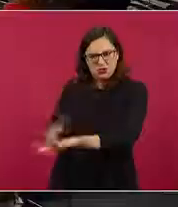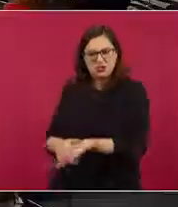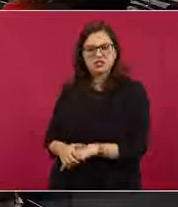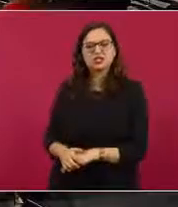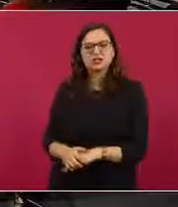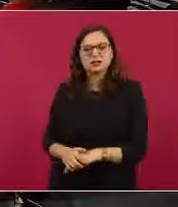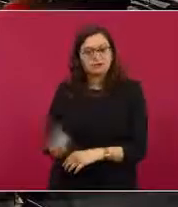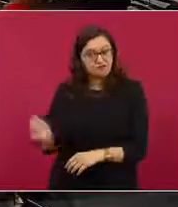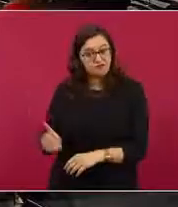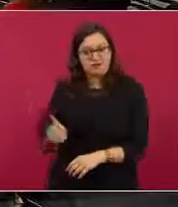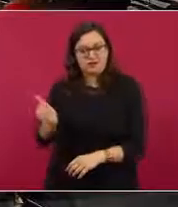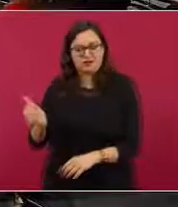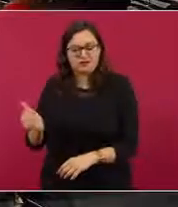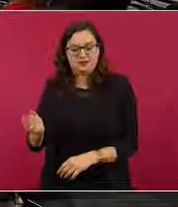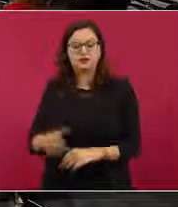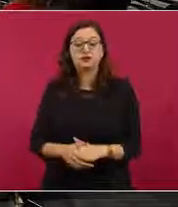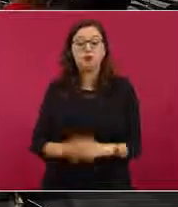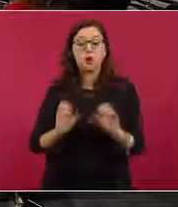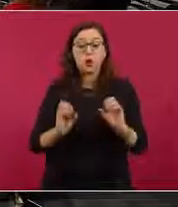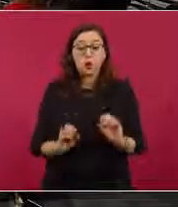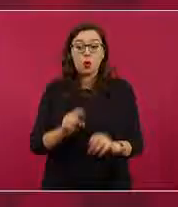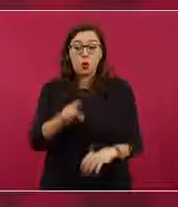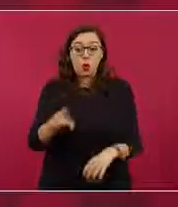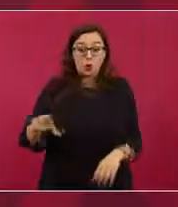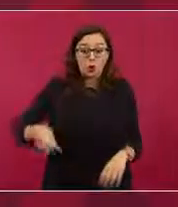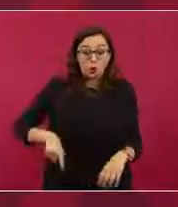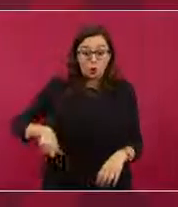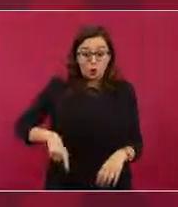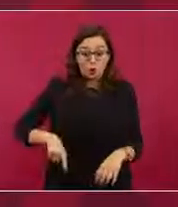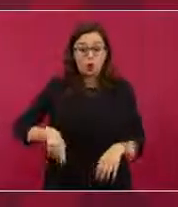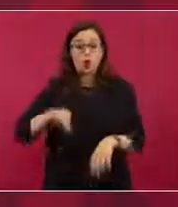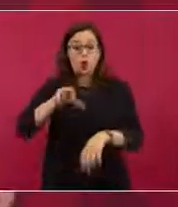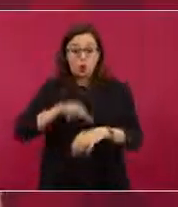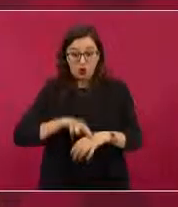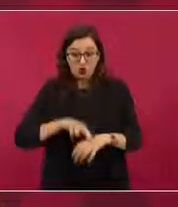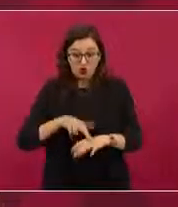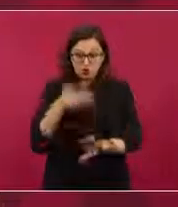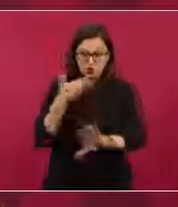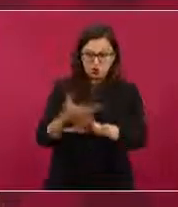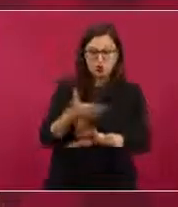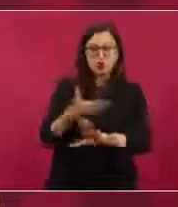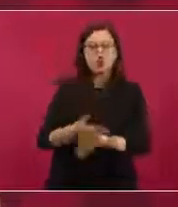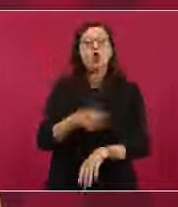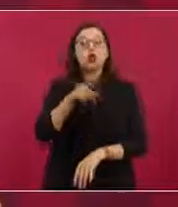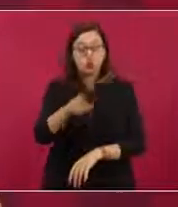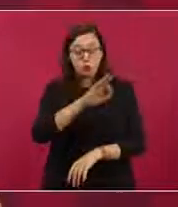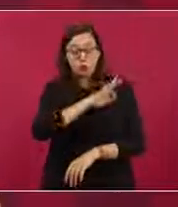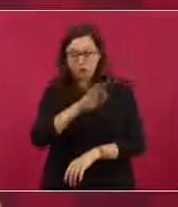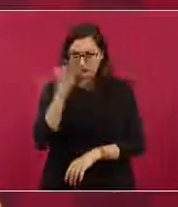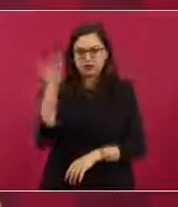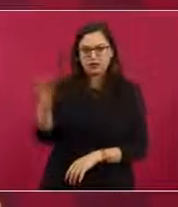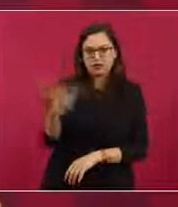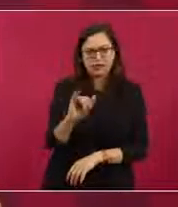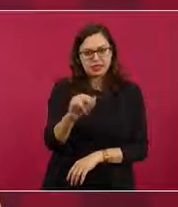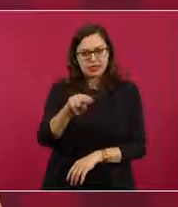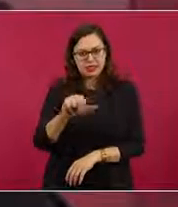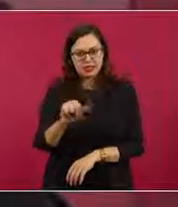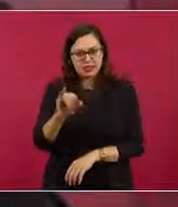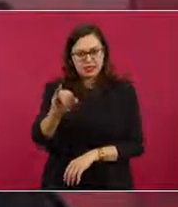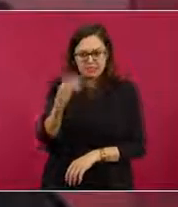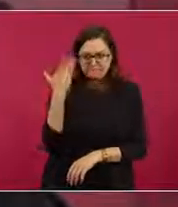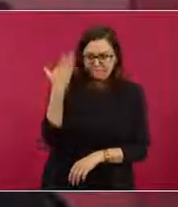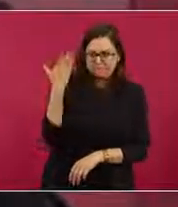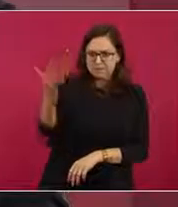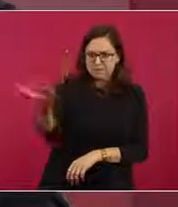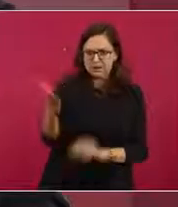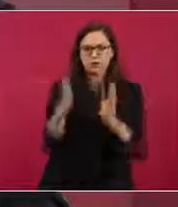por ejemplo. Sí, haz la solicitud a Transparencia para que en